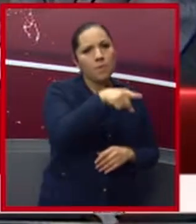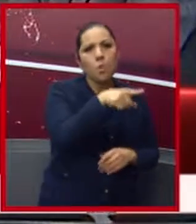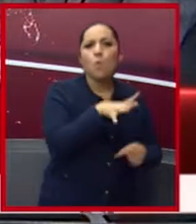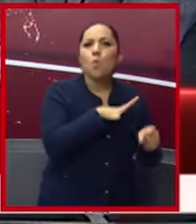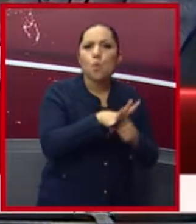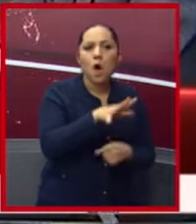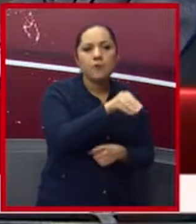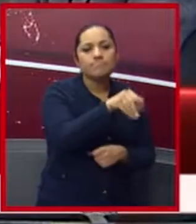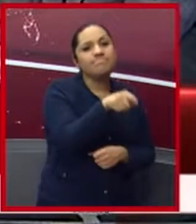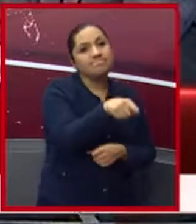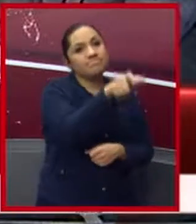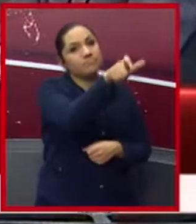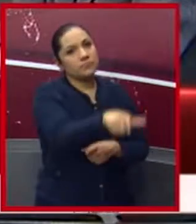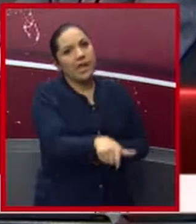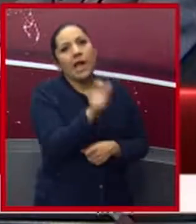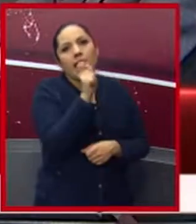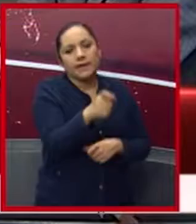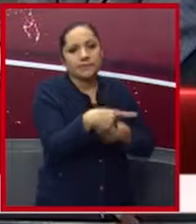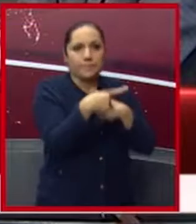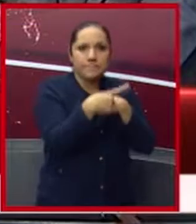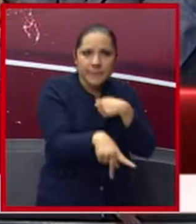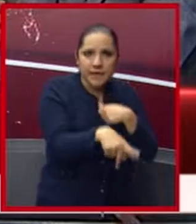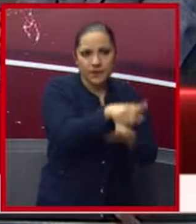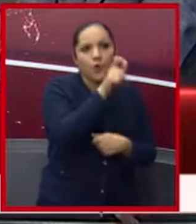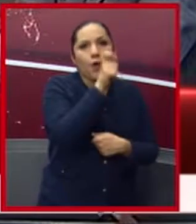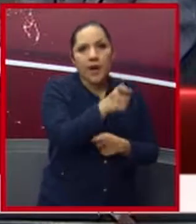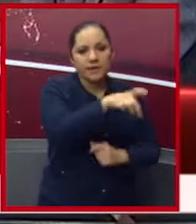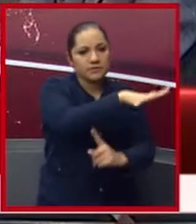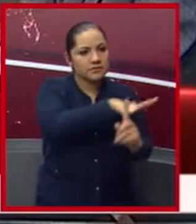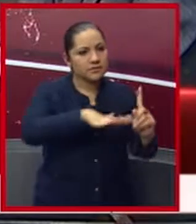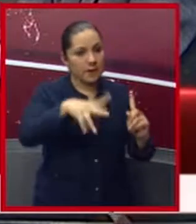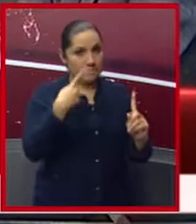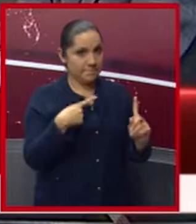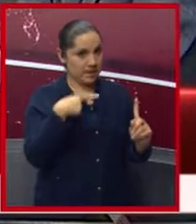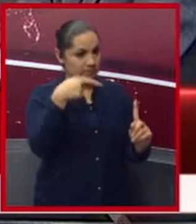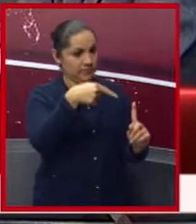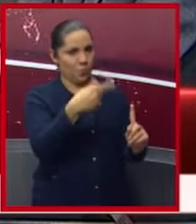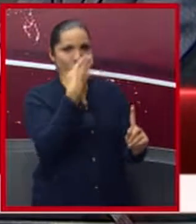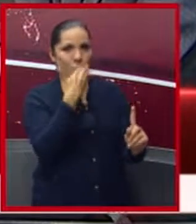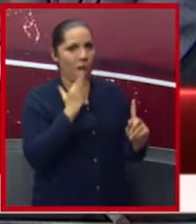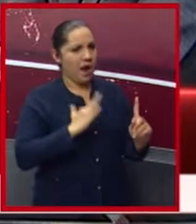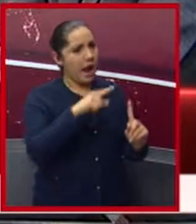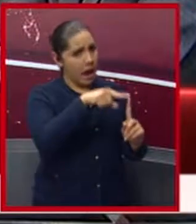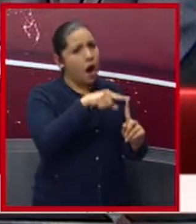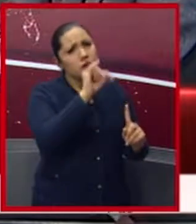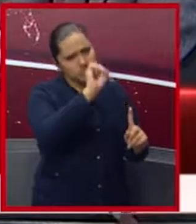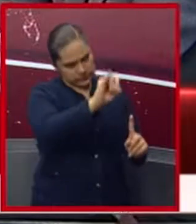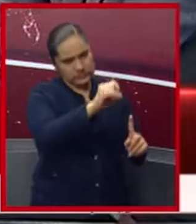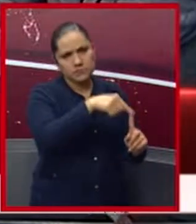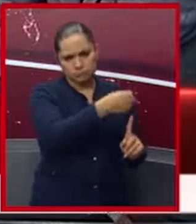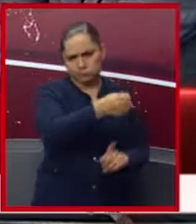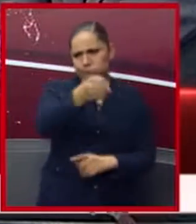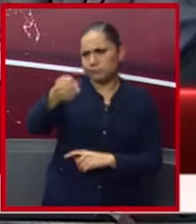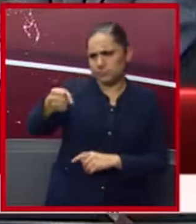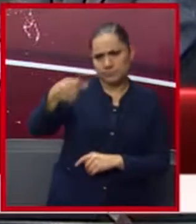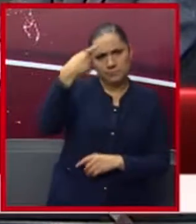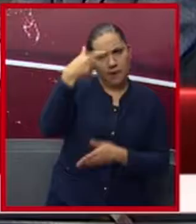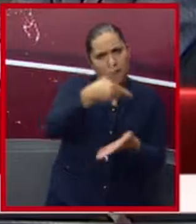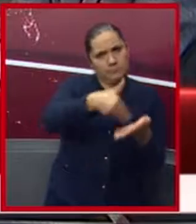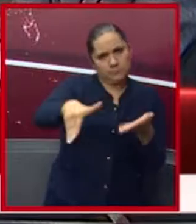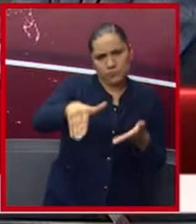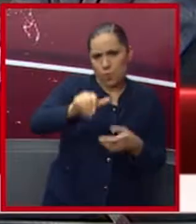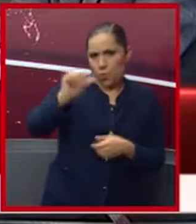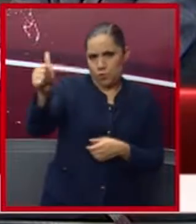como peligro o amenaza para la sociedad. Esos son el blanco fundamental. Okay. Y por el otro lado, lo que yo te decía de